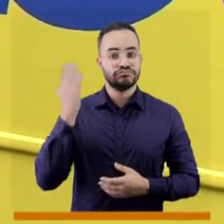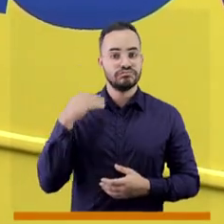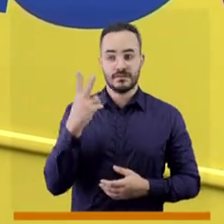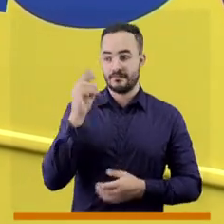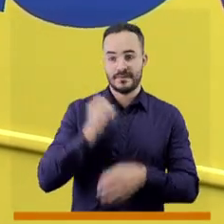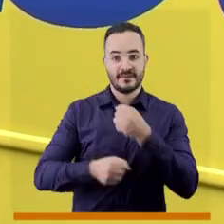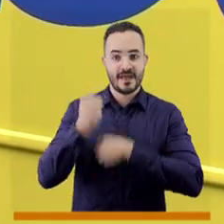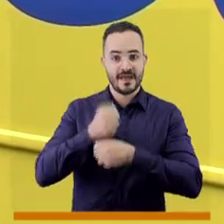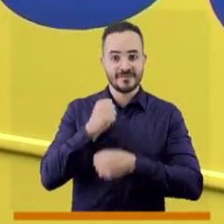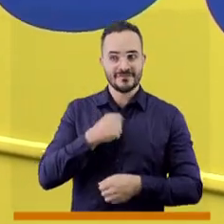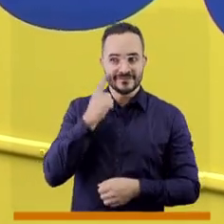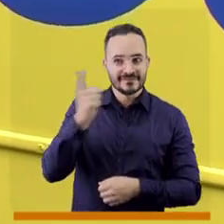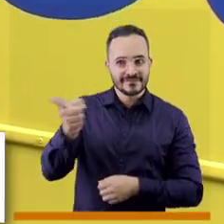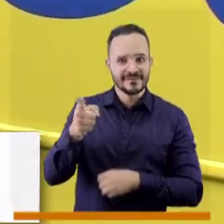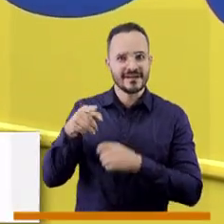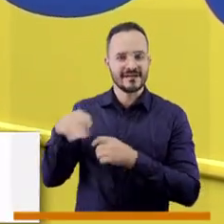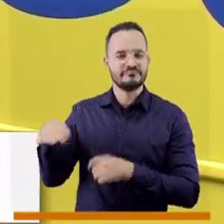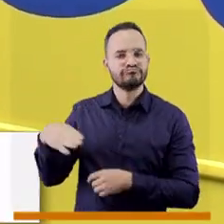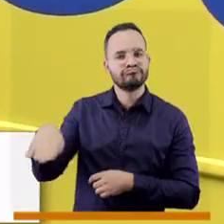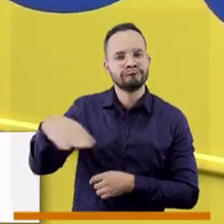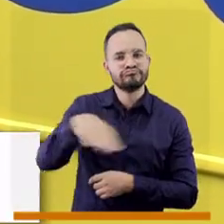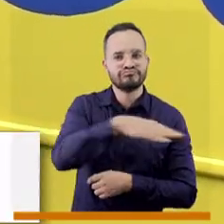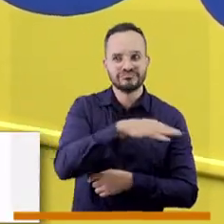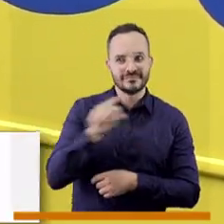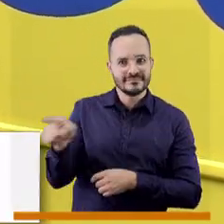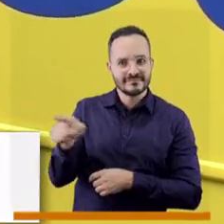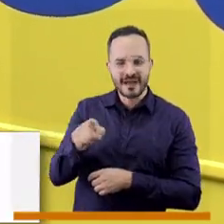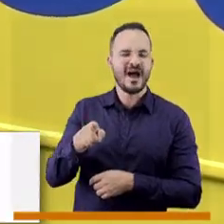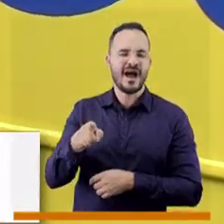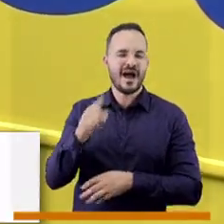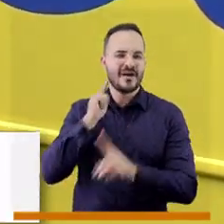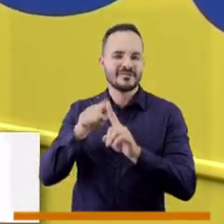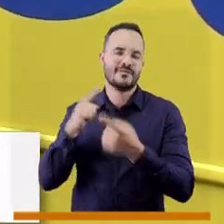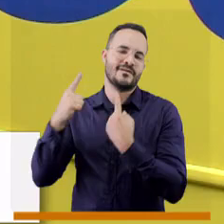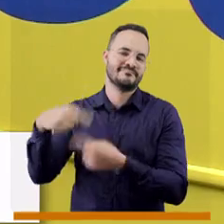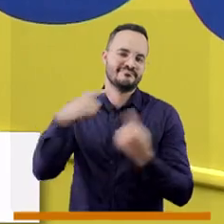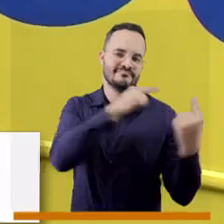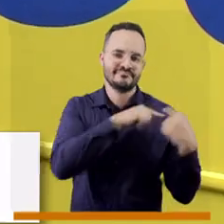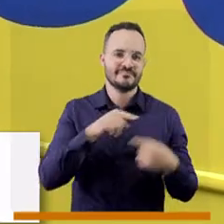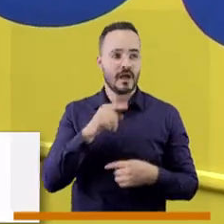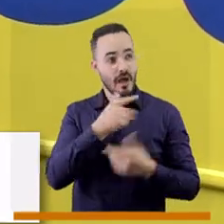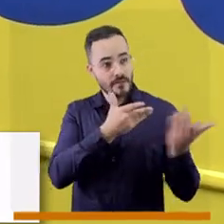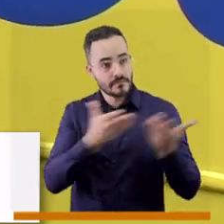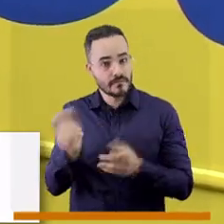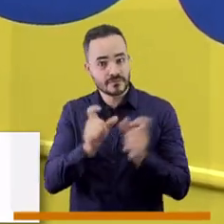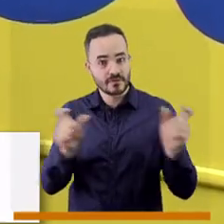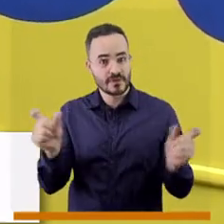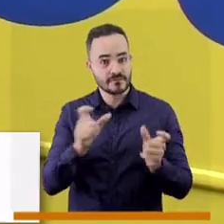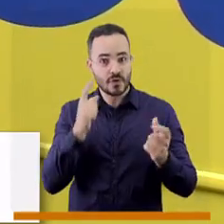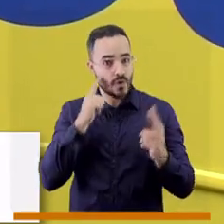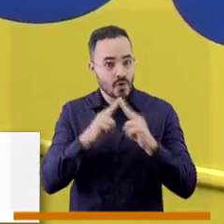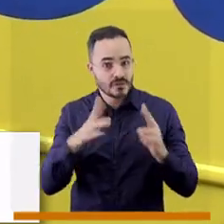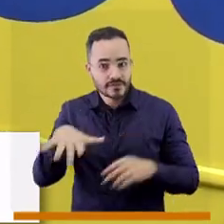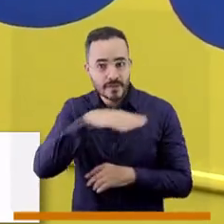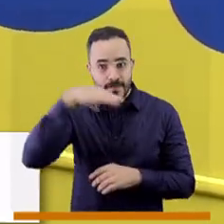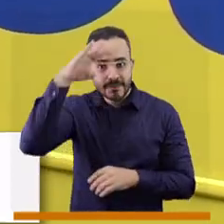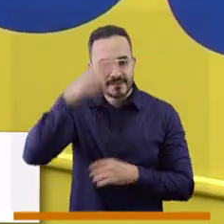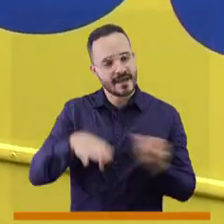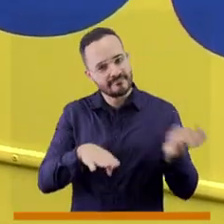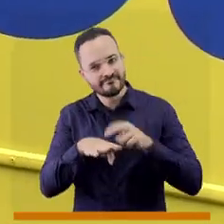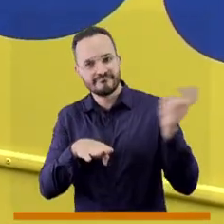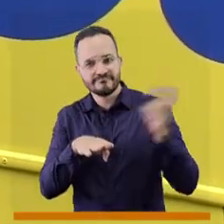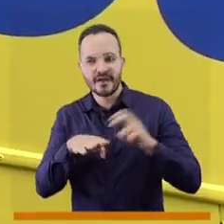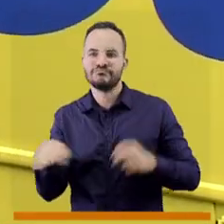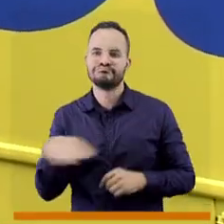años vemos al Turibús recorriendo a Medellín, mostrándole a los turistas la ciudad y además también